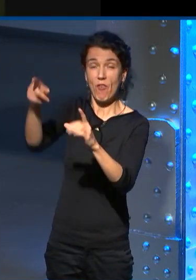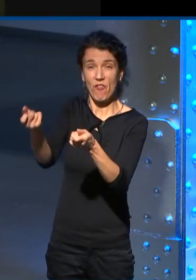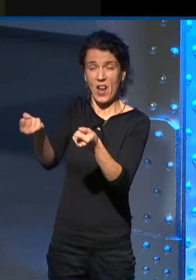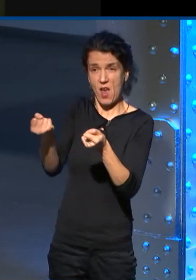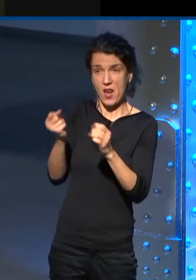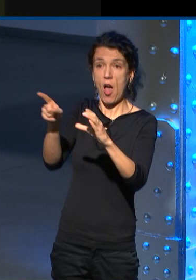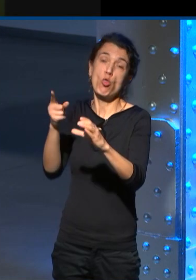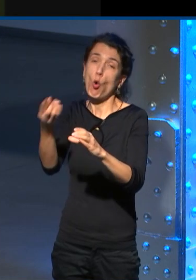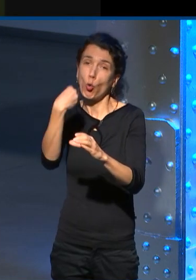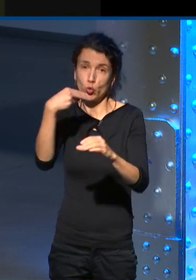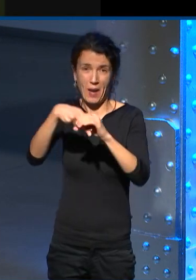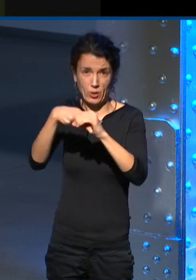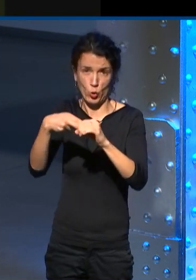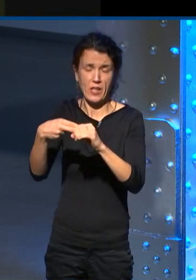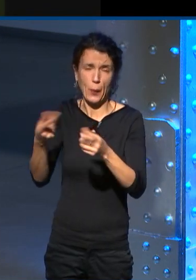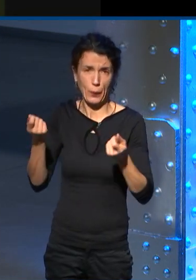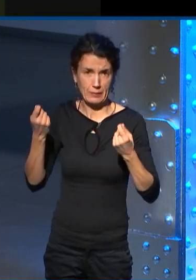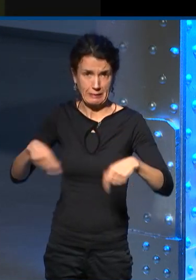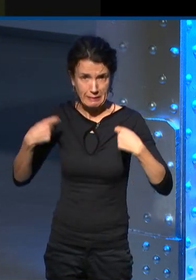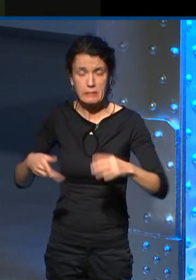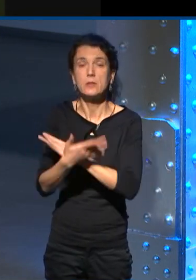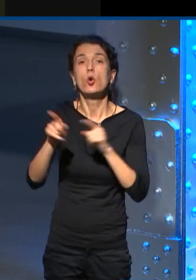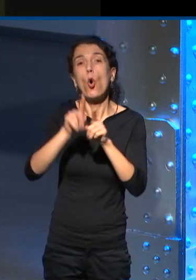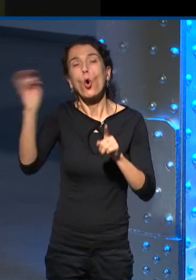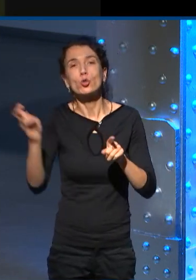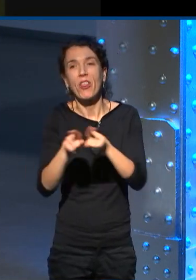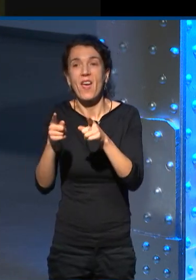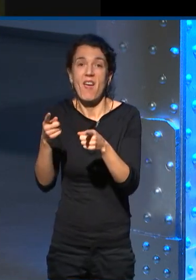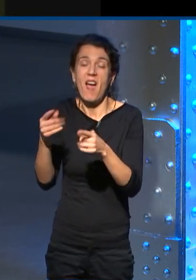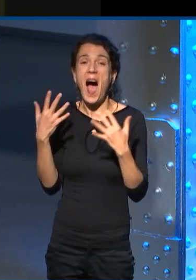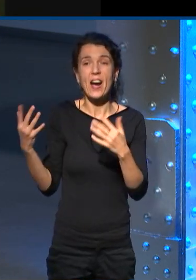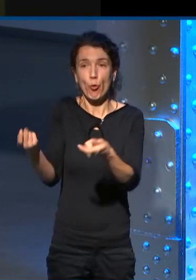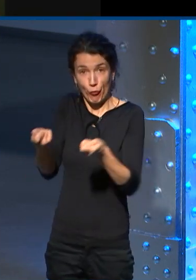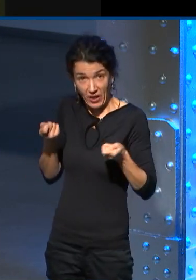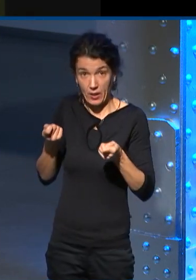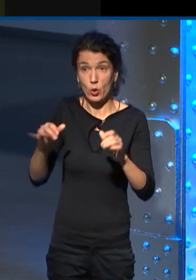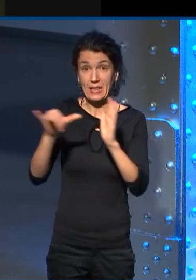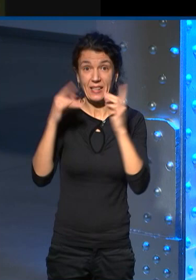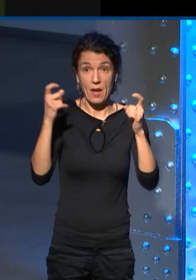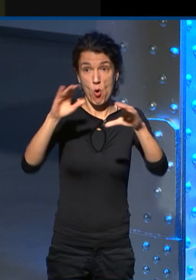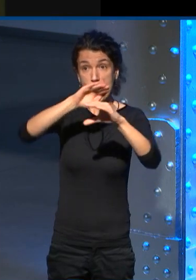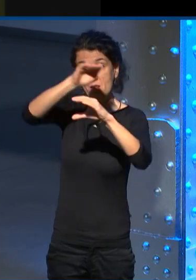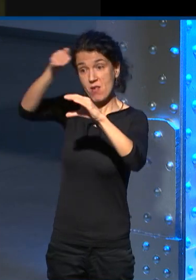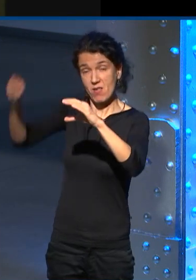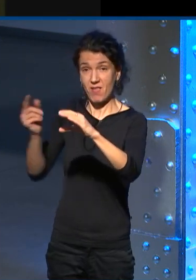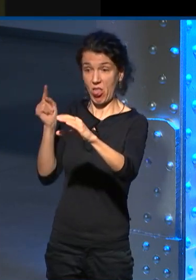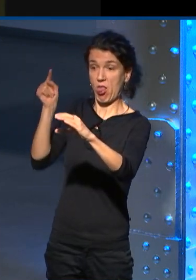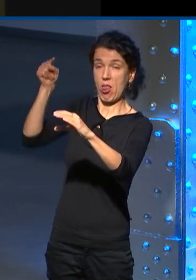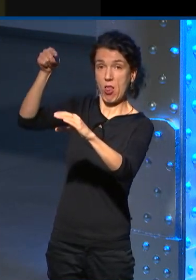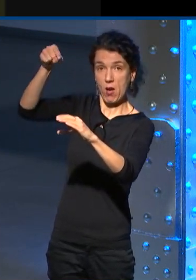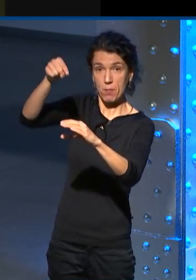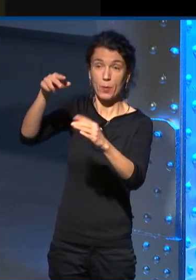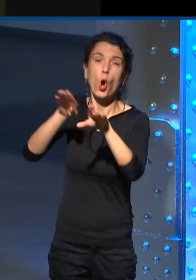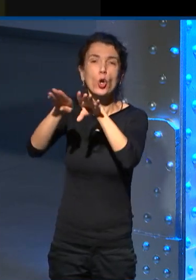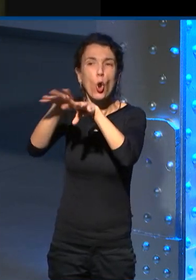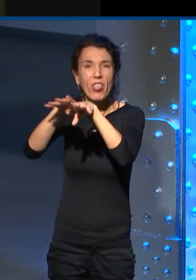eso consume combustible. Otra alternativa es utilizar el efecto que se llama de aerofreno, en el que nos acercamos a las capas altas de la atmósfera de Marte y por rozamiento de